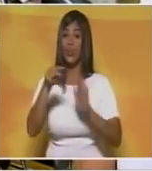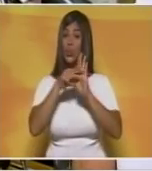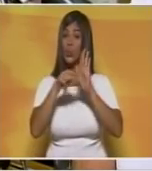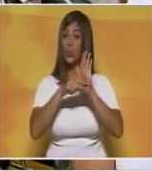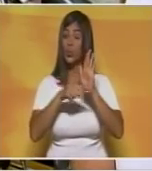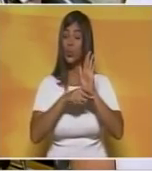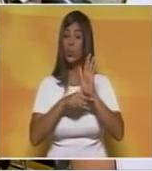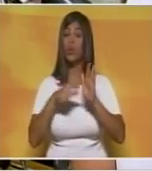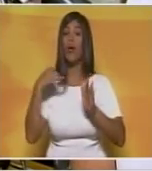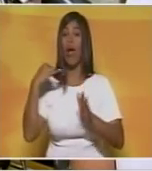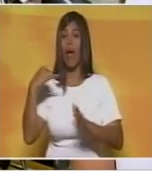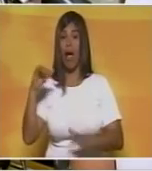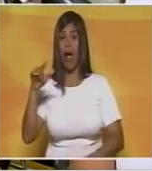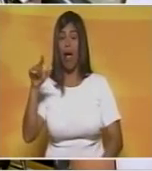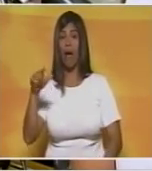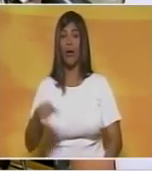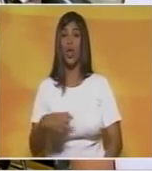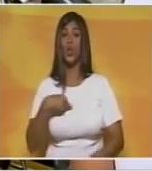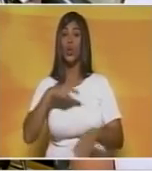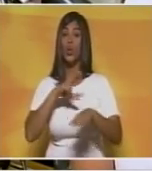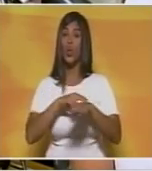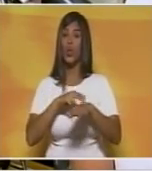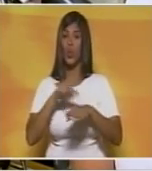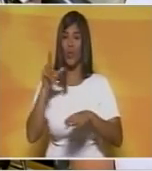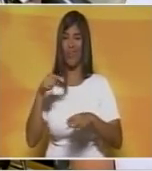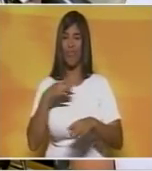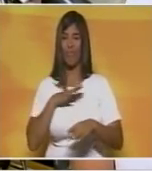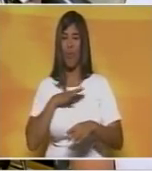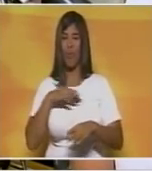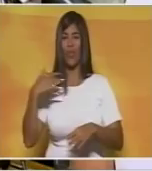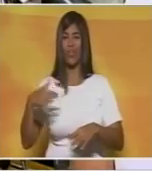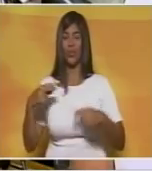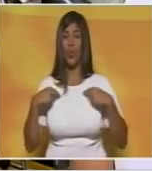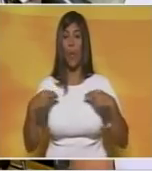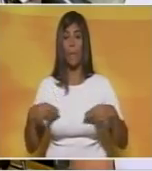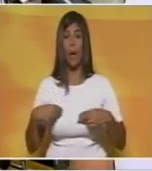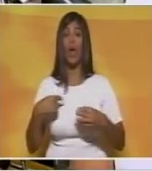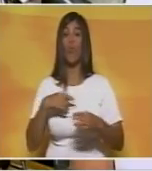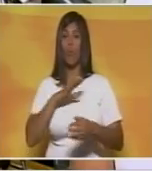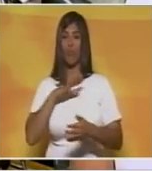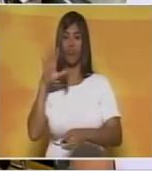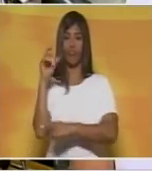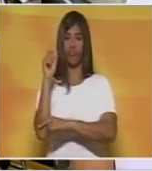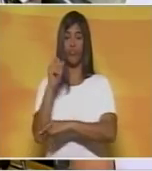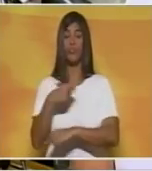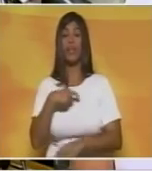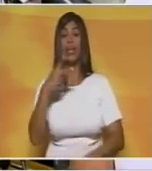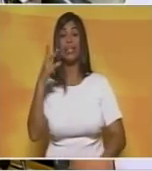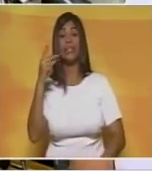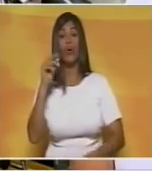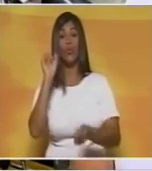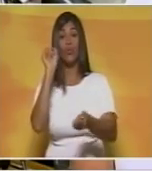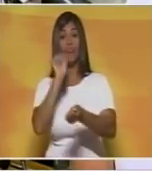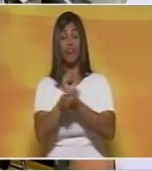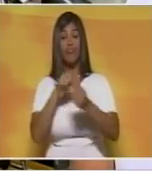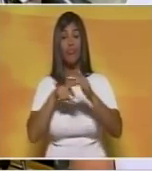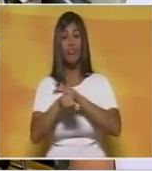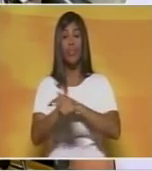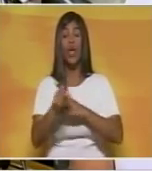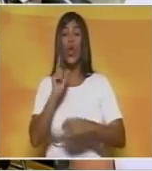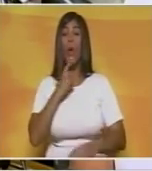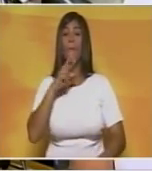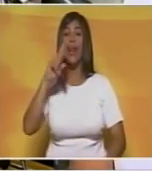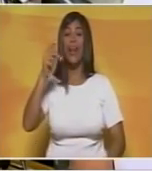por cierto, la tiene la doctora Bachelet en sus manos. Segunda cárcel importante, visitar Ramo Verde,